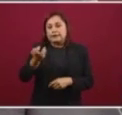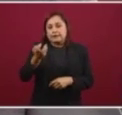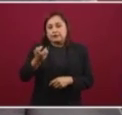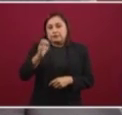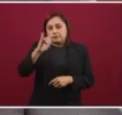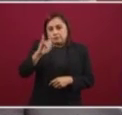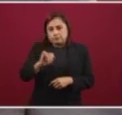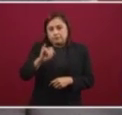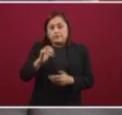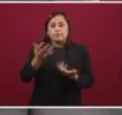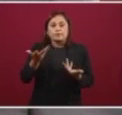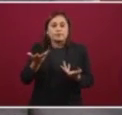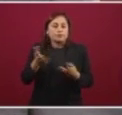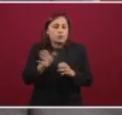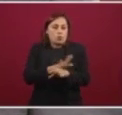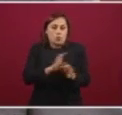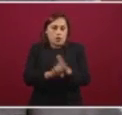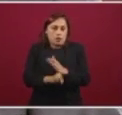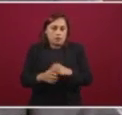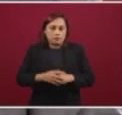con bienes.